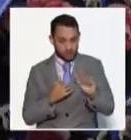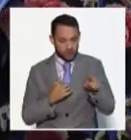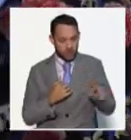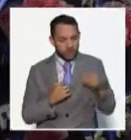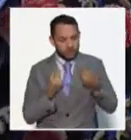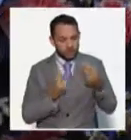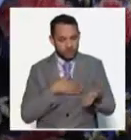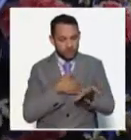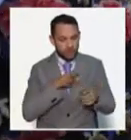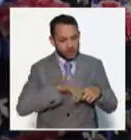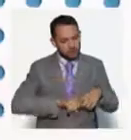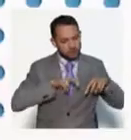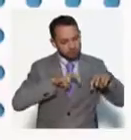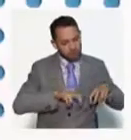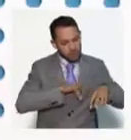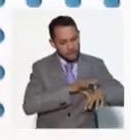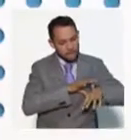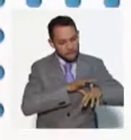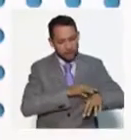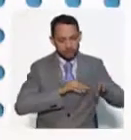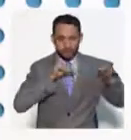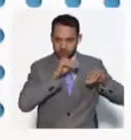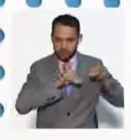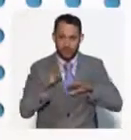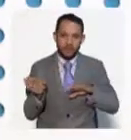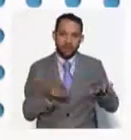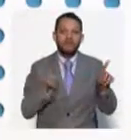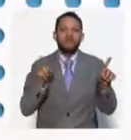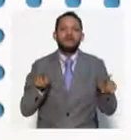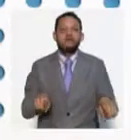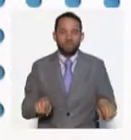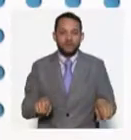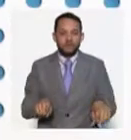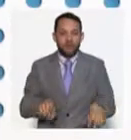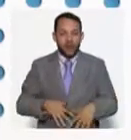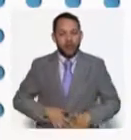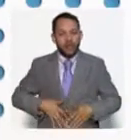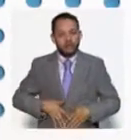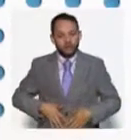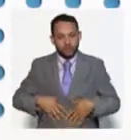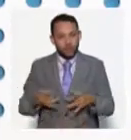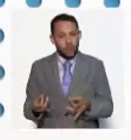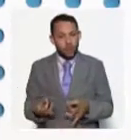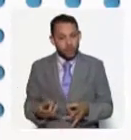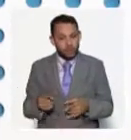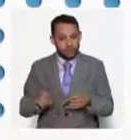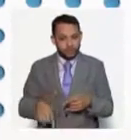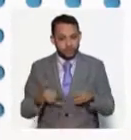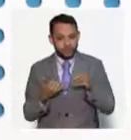consultemos para saber cuál es el origen lo mismo que en parte los dolores bajitos quería mostrarles hacia acá están los